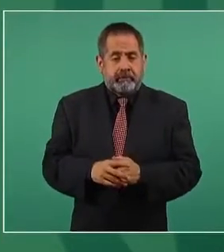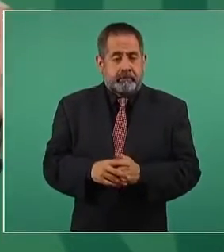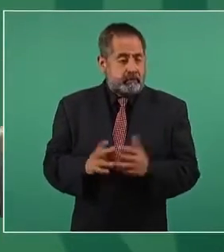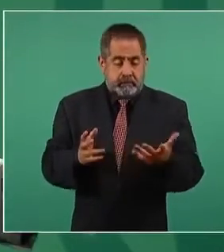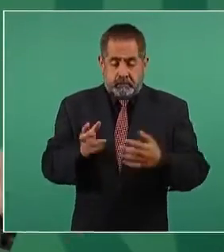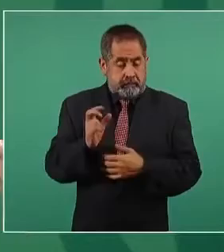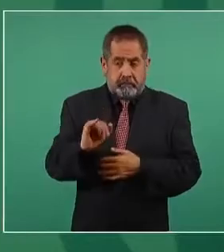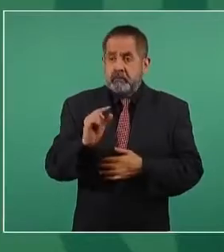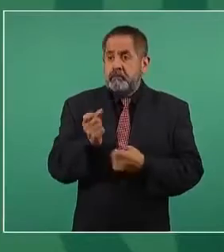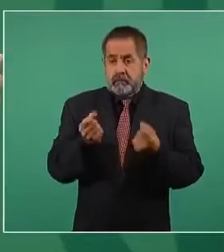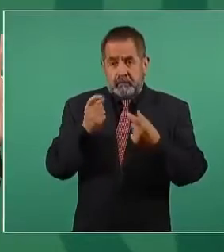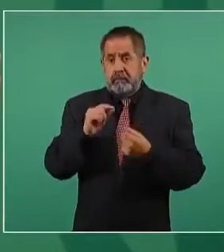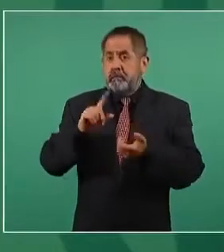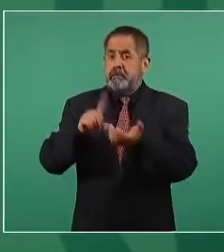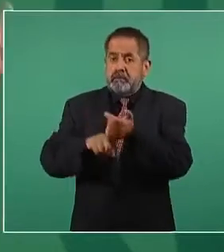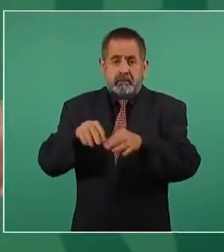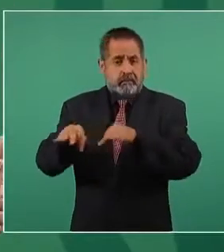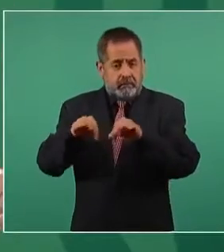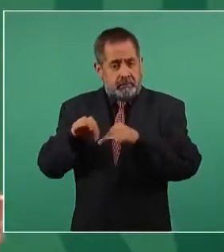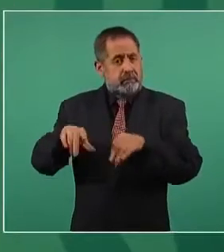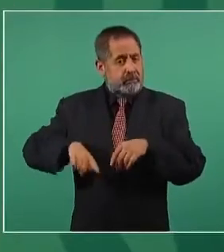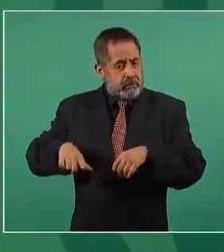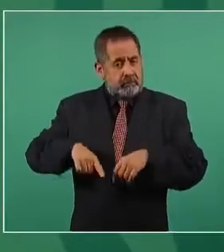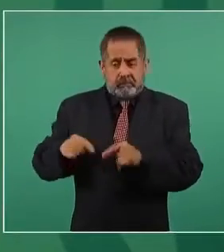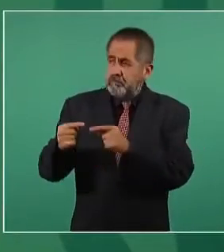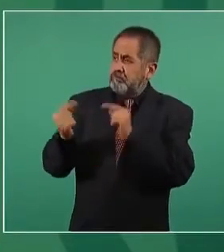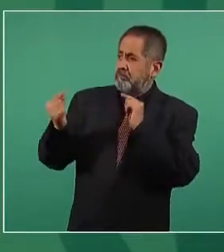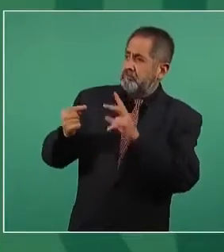Esto es así